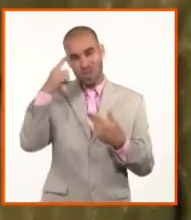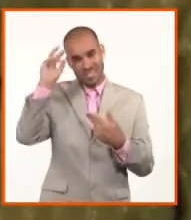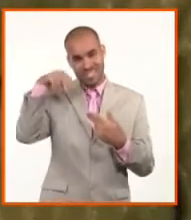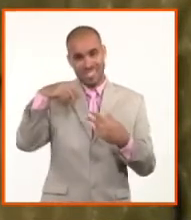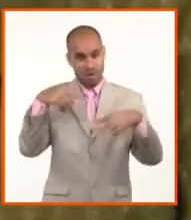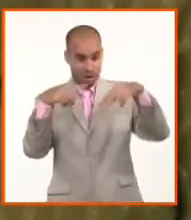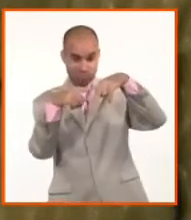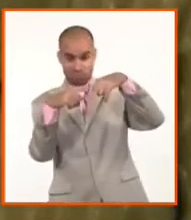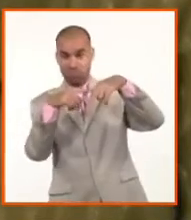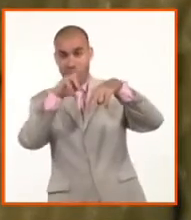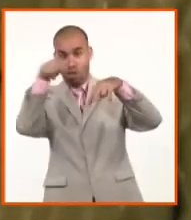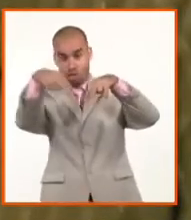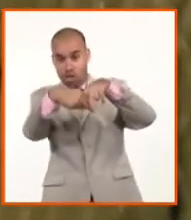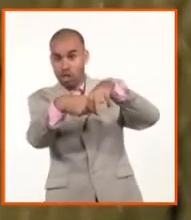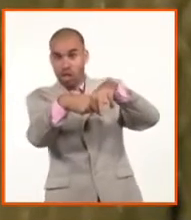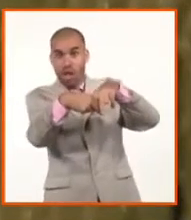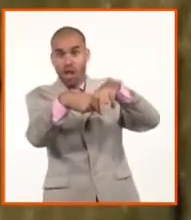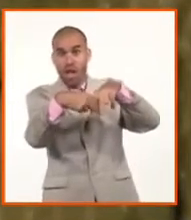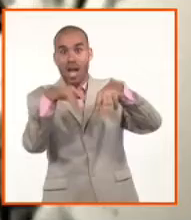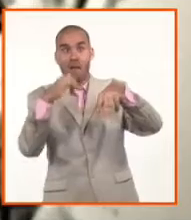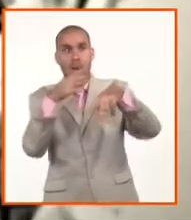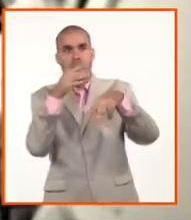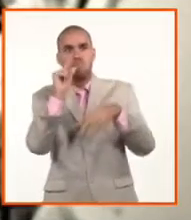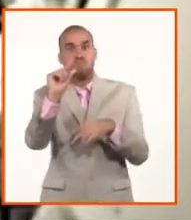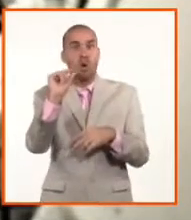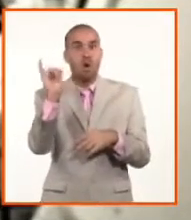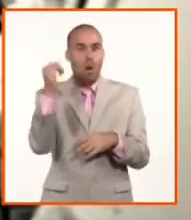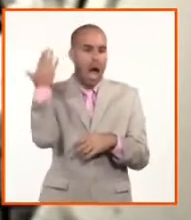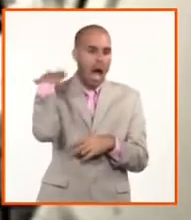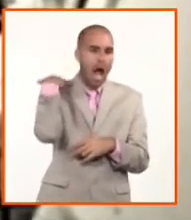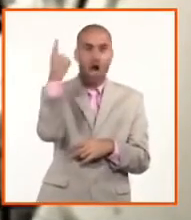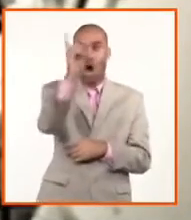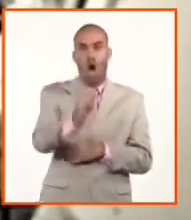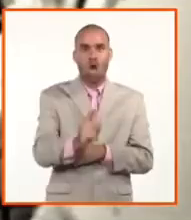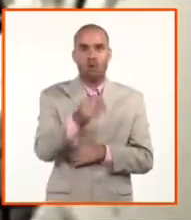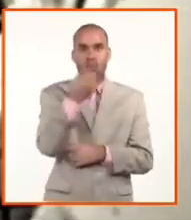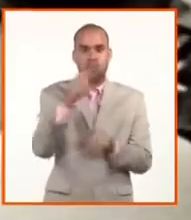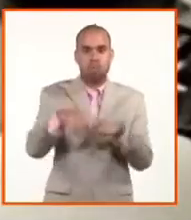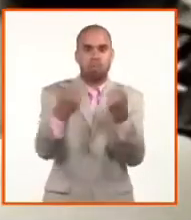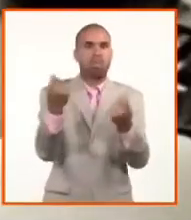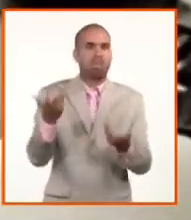y bueno, y casi que me fractura la columna. Luis era más